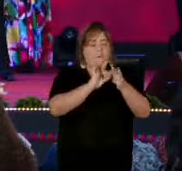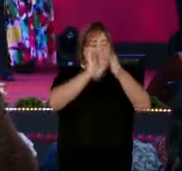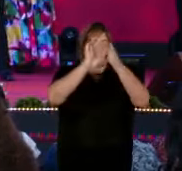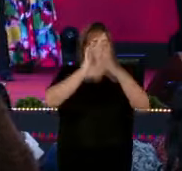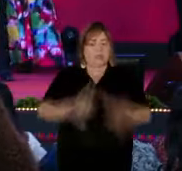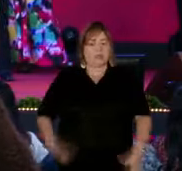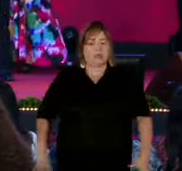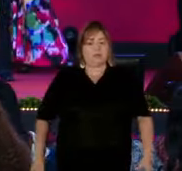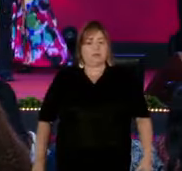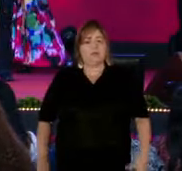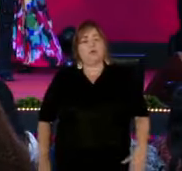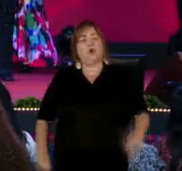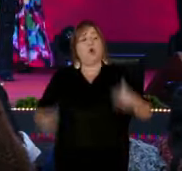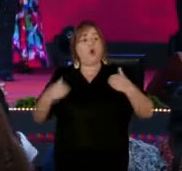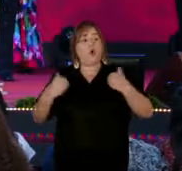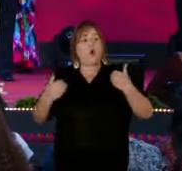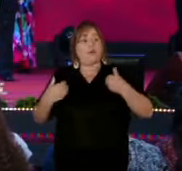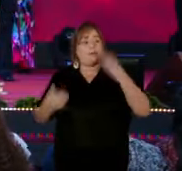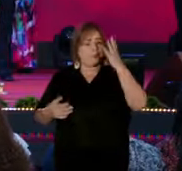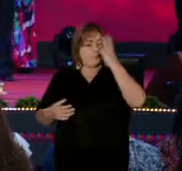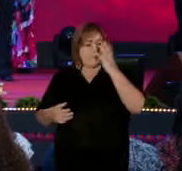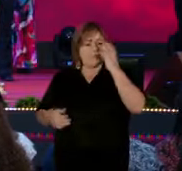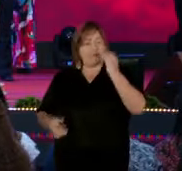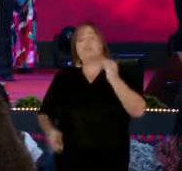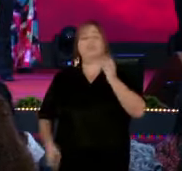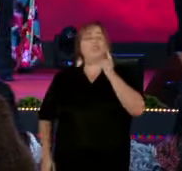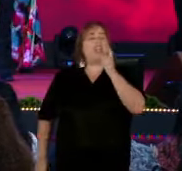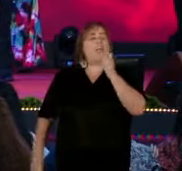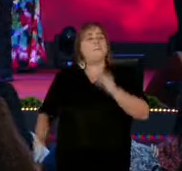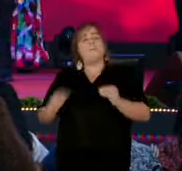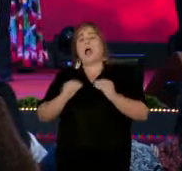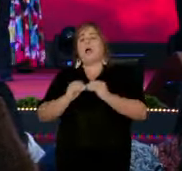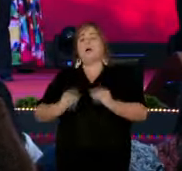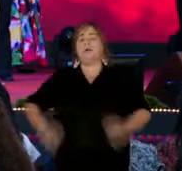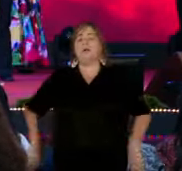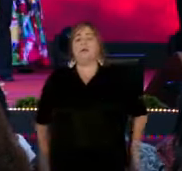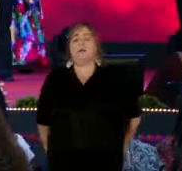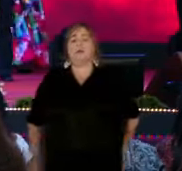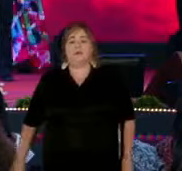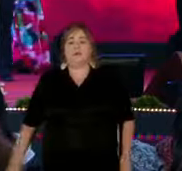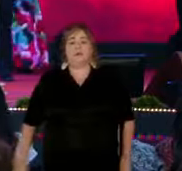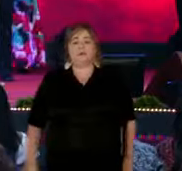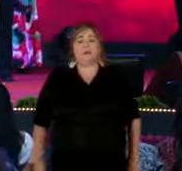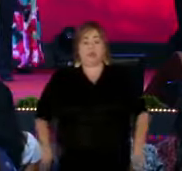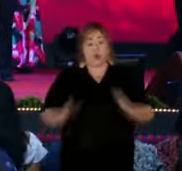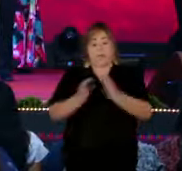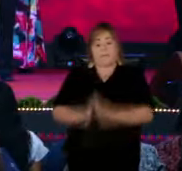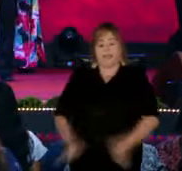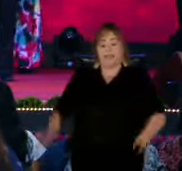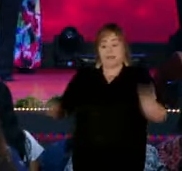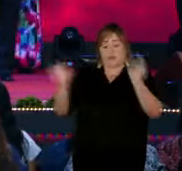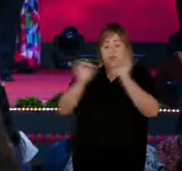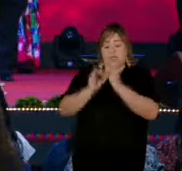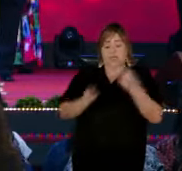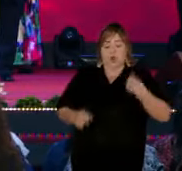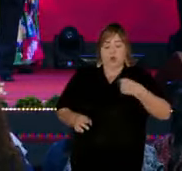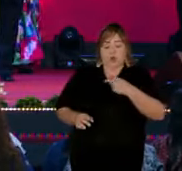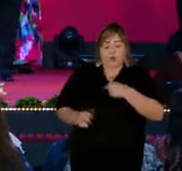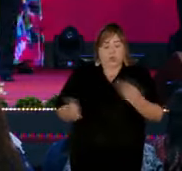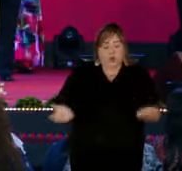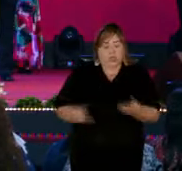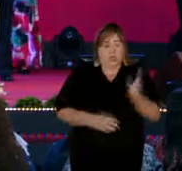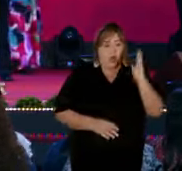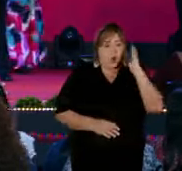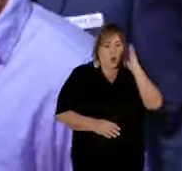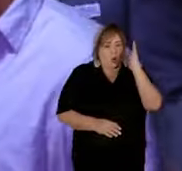joven precioso. Gracias, Rafa. ¿Alguien más? Esto es lo más grande, lo más importante de esta reunión. Todo es importante,